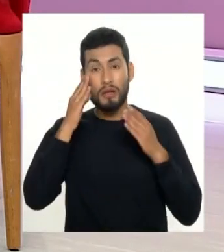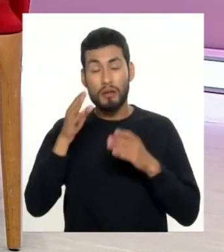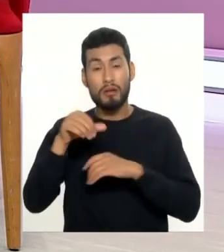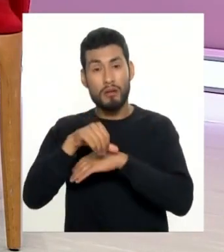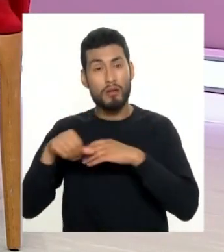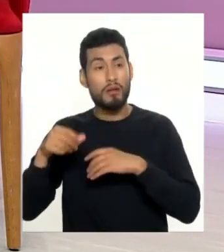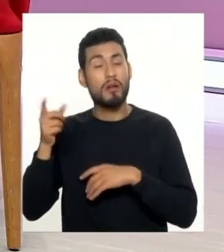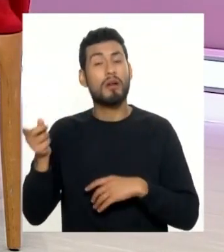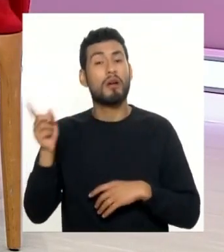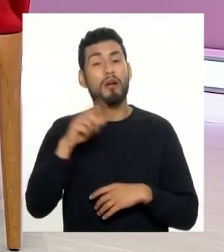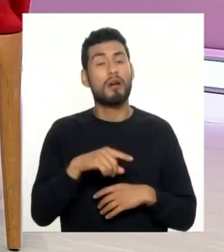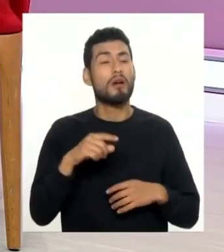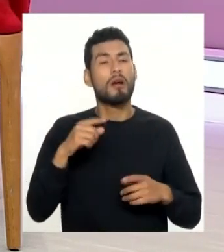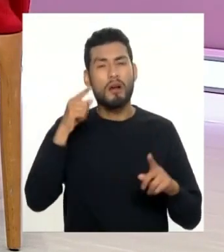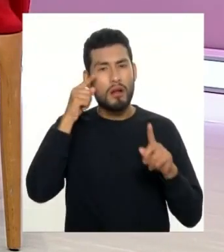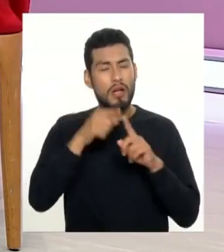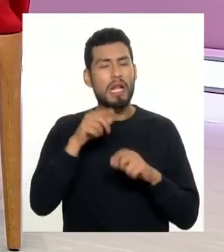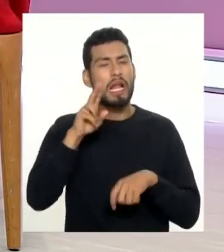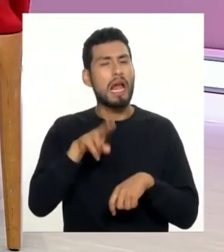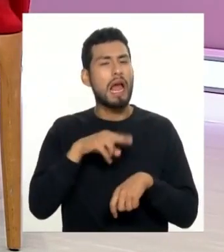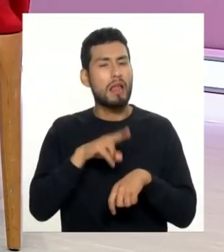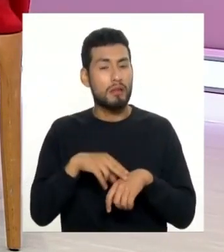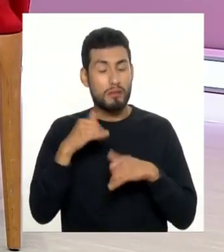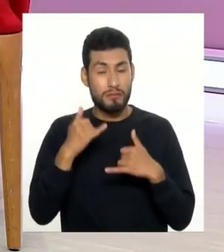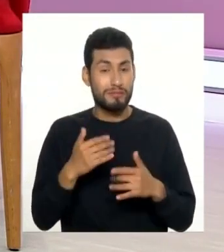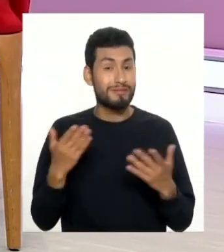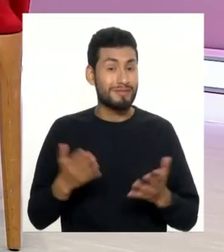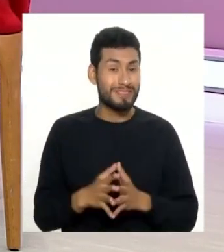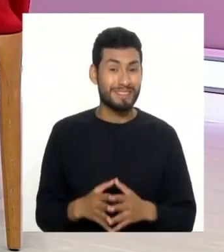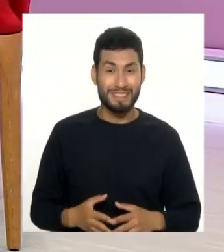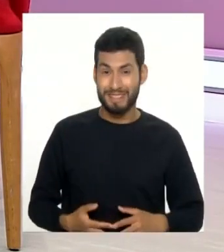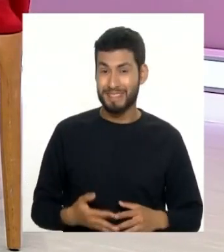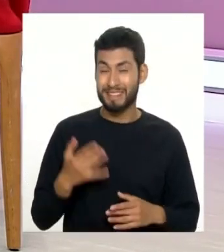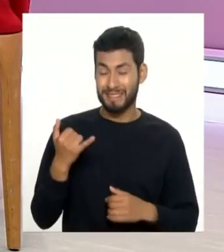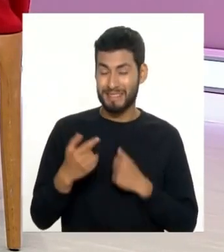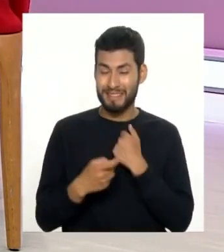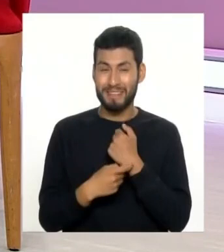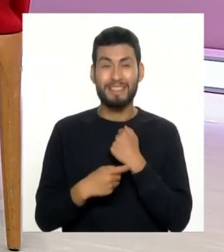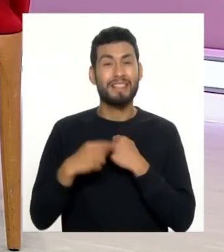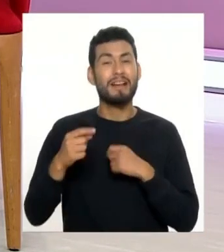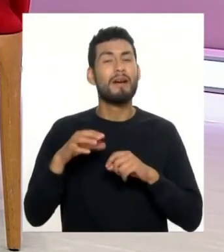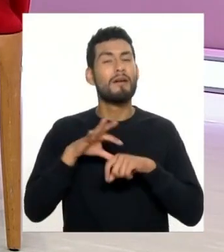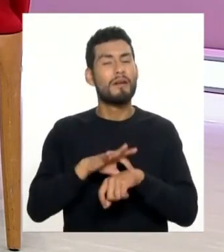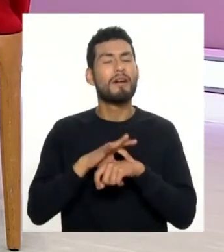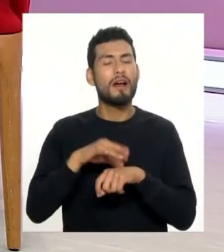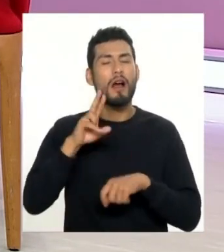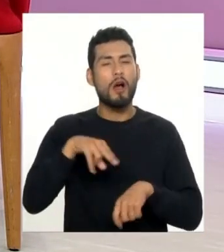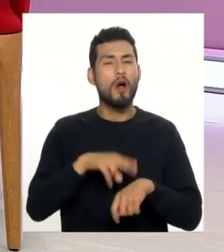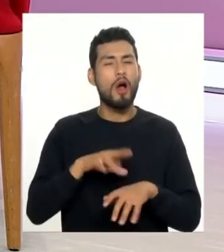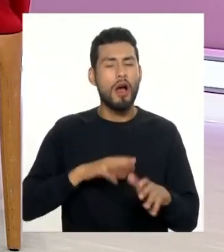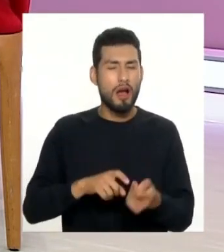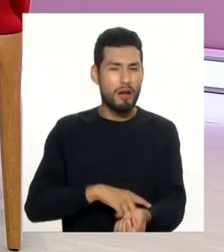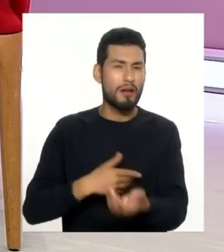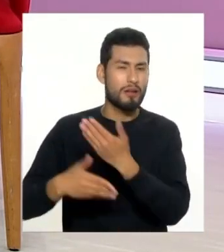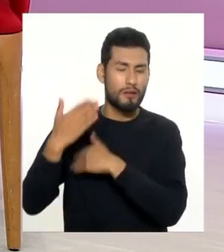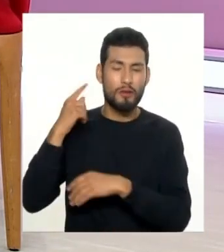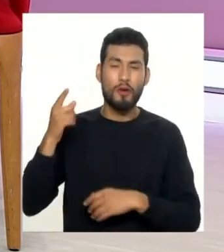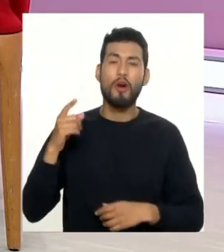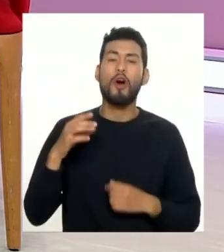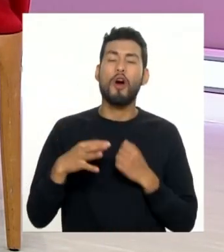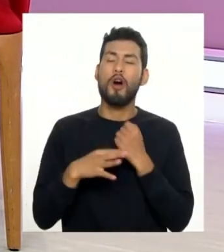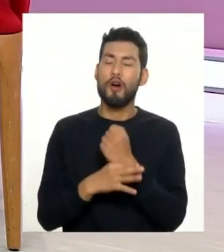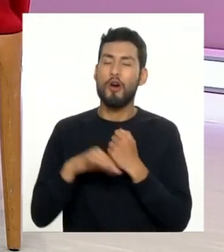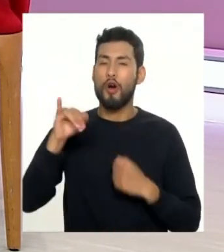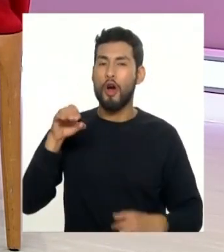nos vamos hacia un enfoque natural, porque ya llegó nuestro momento de la medicina tradicional con el doctor Jorge Cabrera, con quien